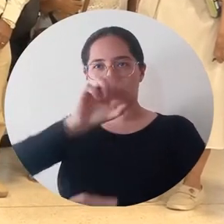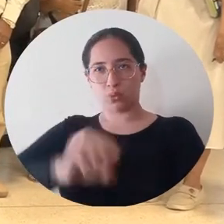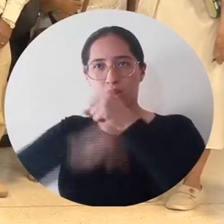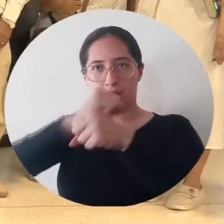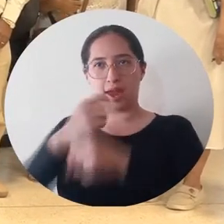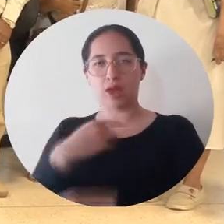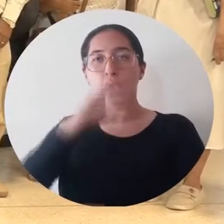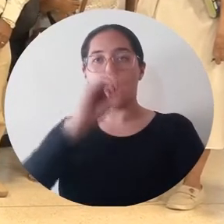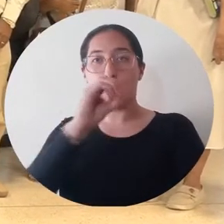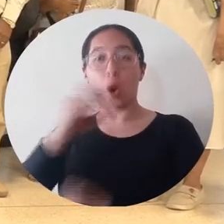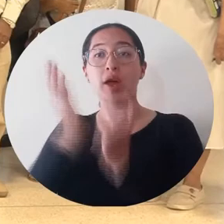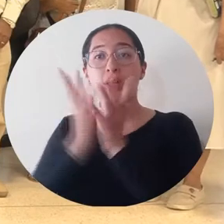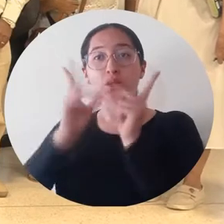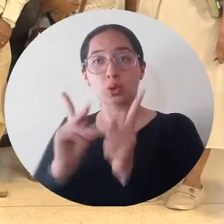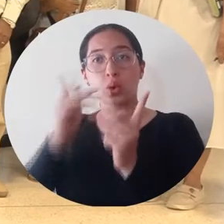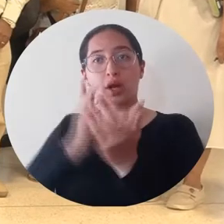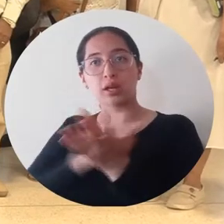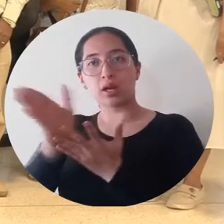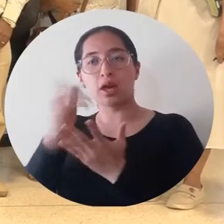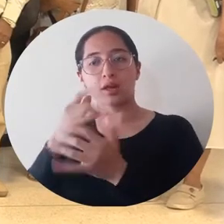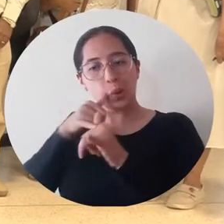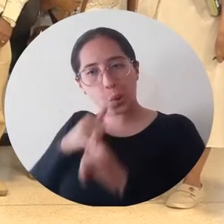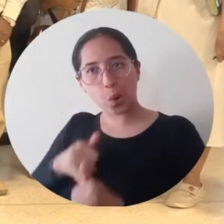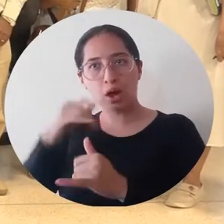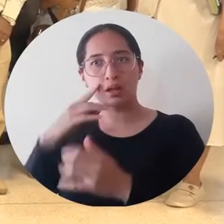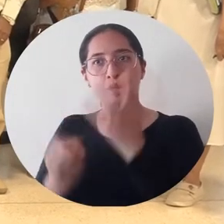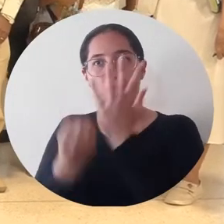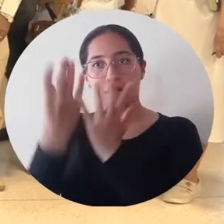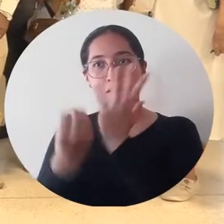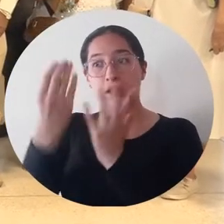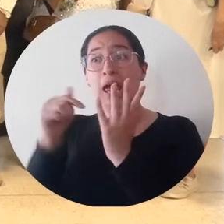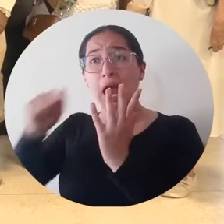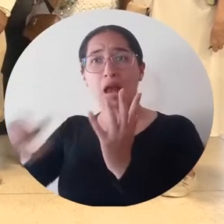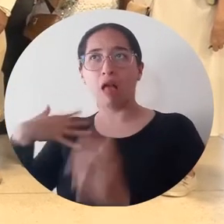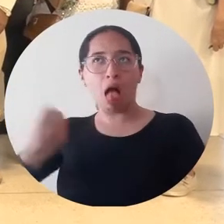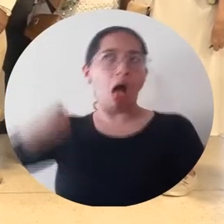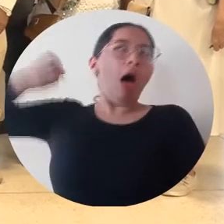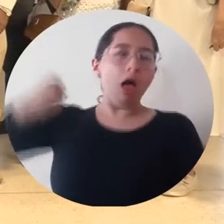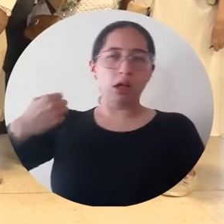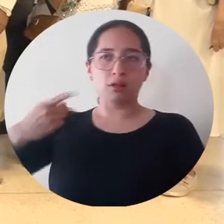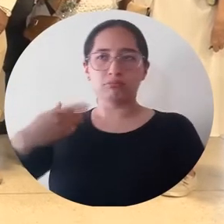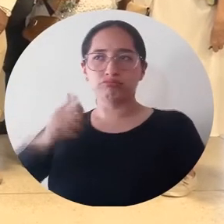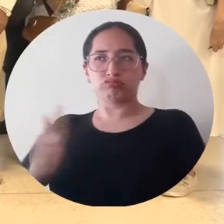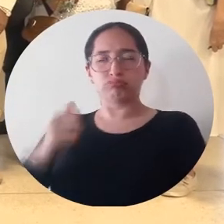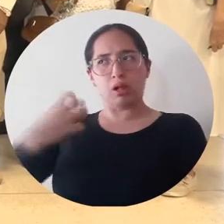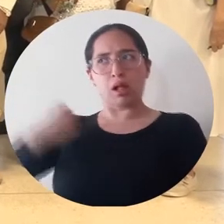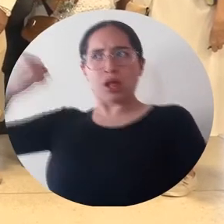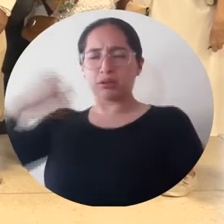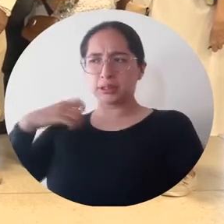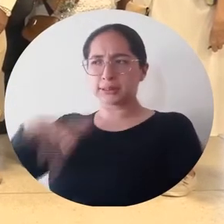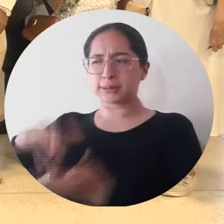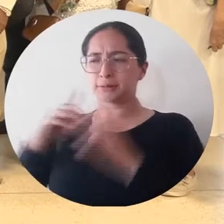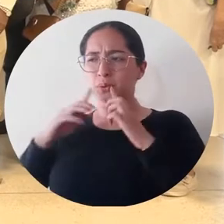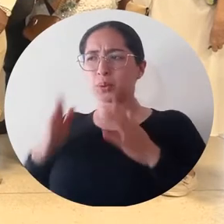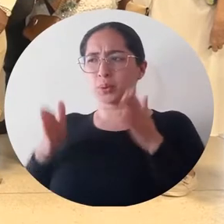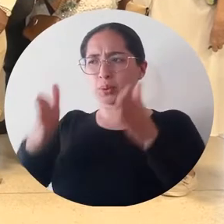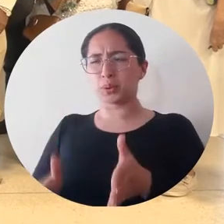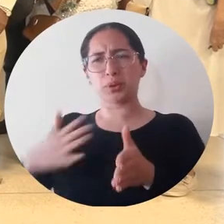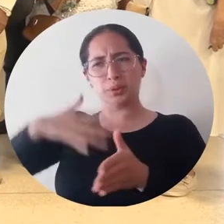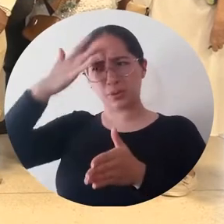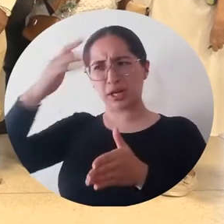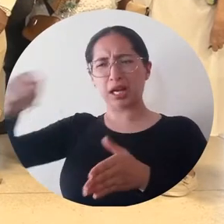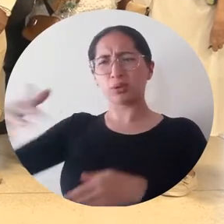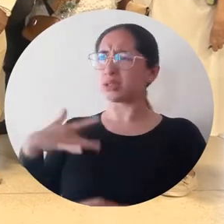19 añitos, estudiante de ingeniería industrial, quien se quitó la vida. Entonces estamos atracando a nuestros jóvenes se suicidan porque no